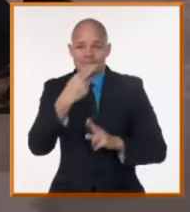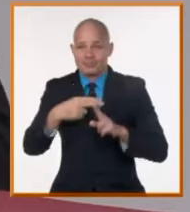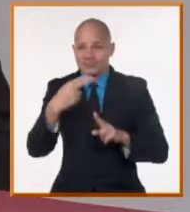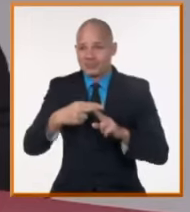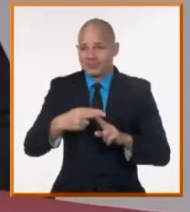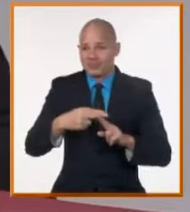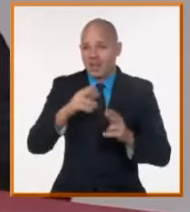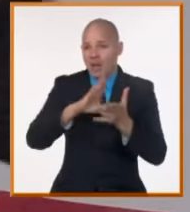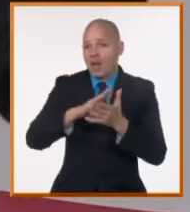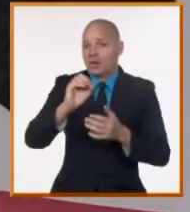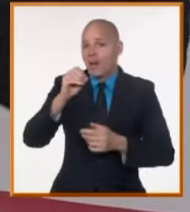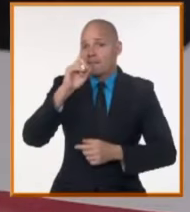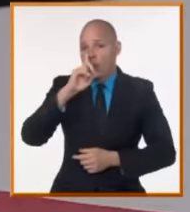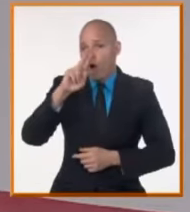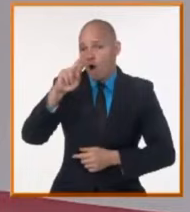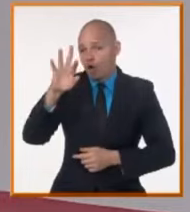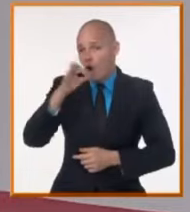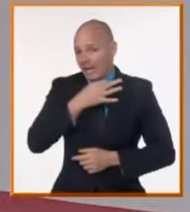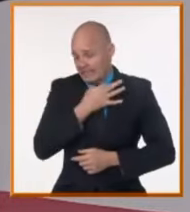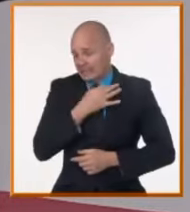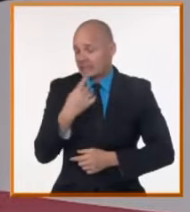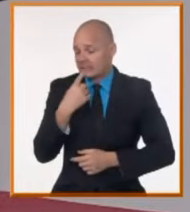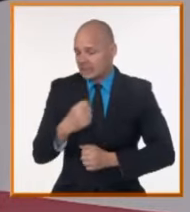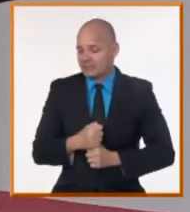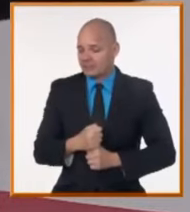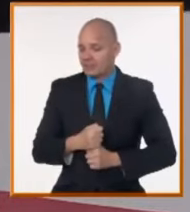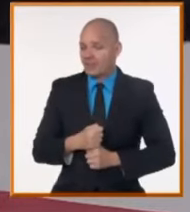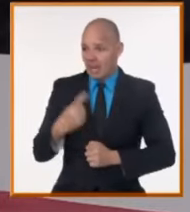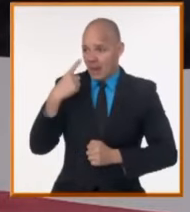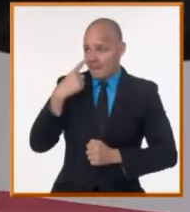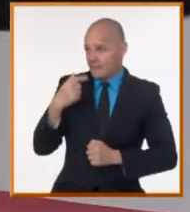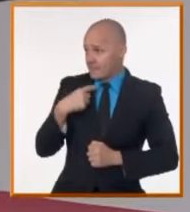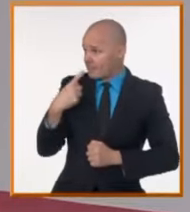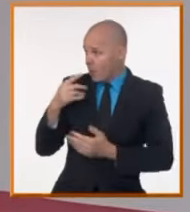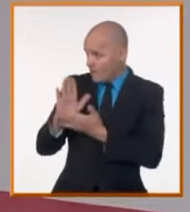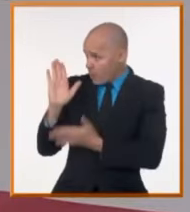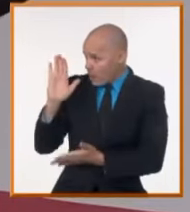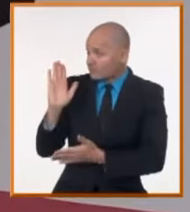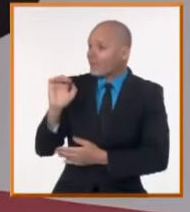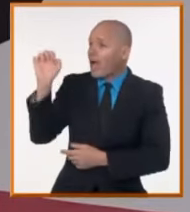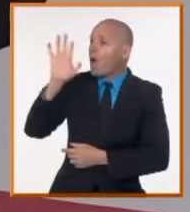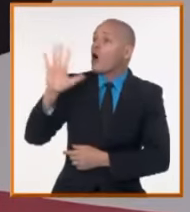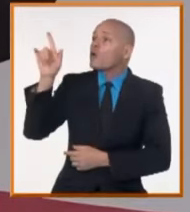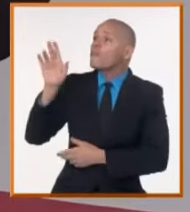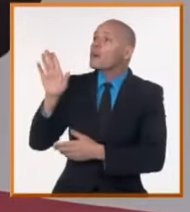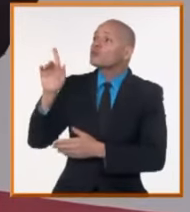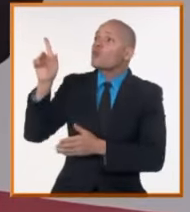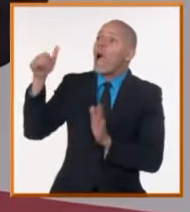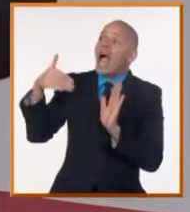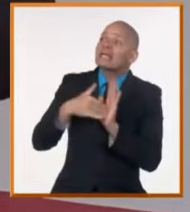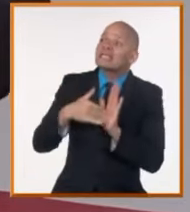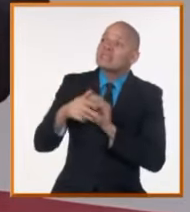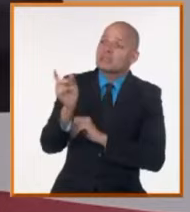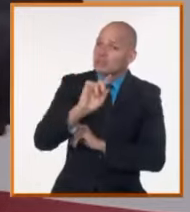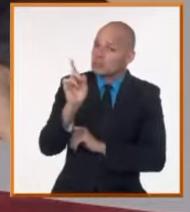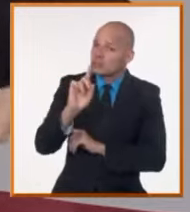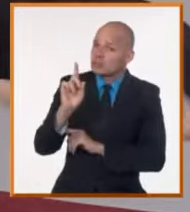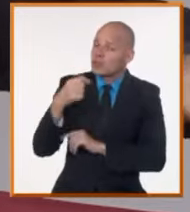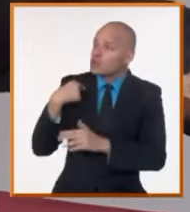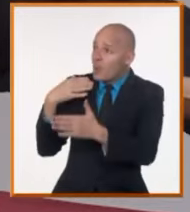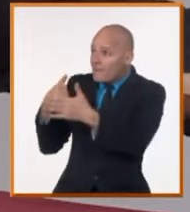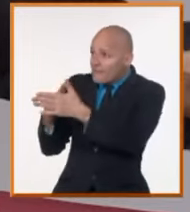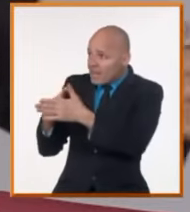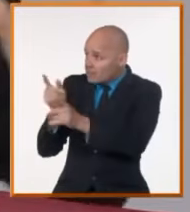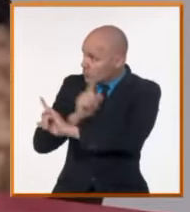esta es nuestra esfera de influencia. Nosotros no nos vamos a meter en los problemas allá, pero ustedes no pueden introducirse acá. Uh-huh. Ahí está